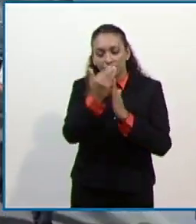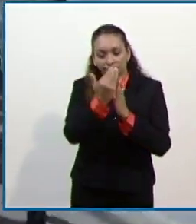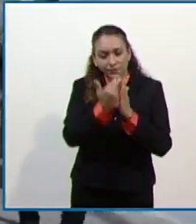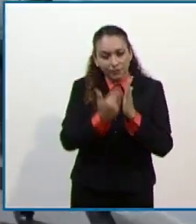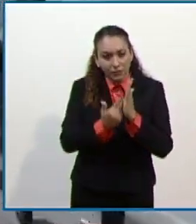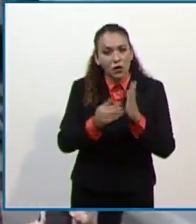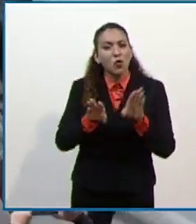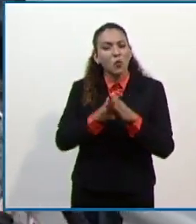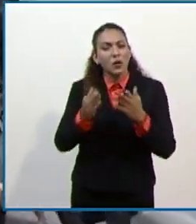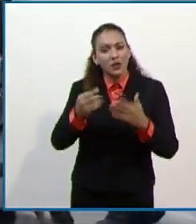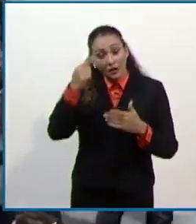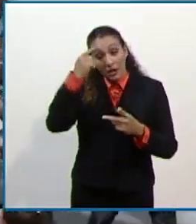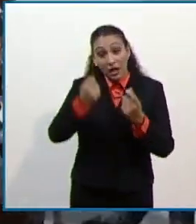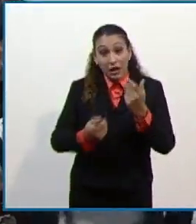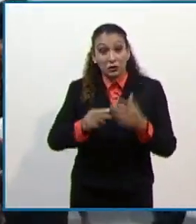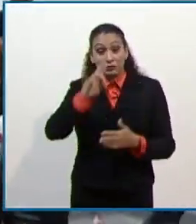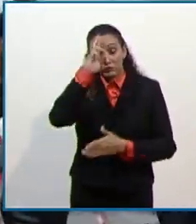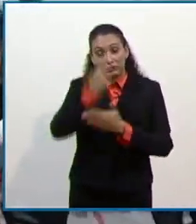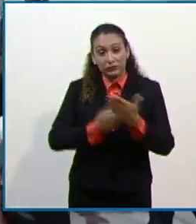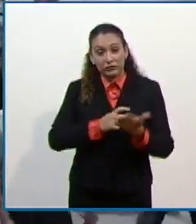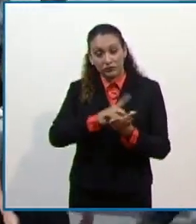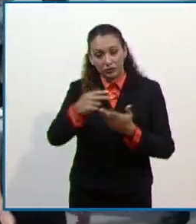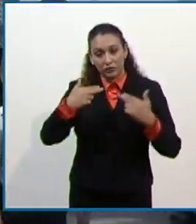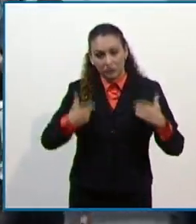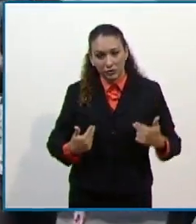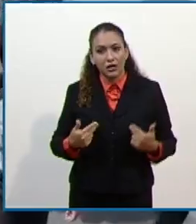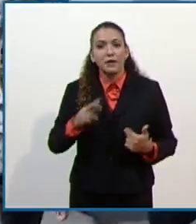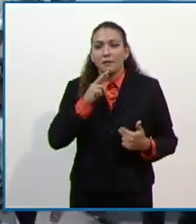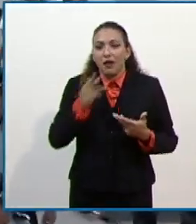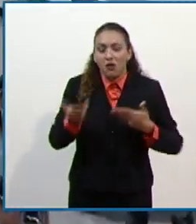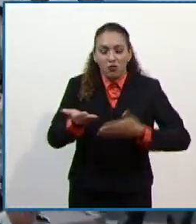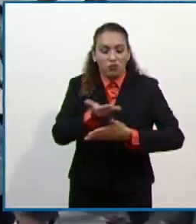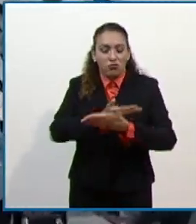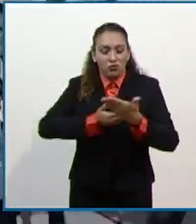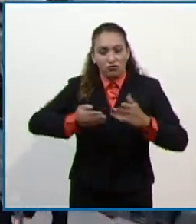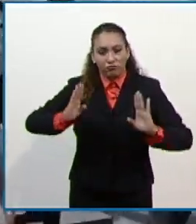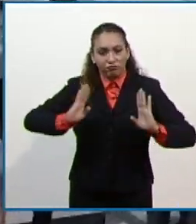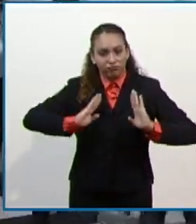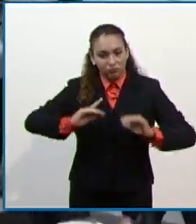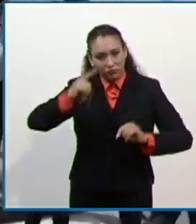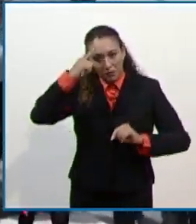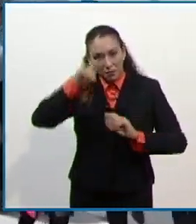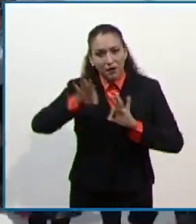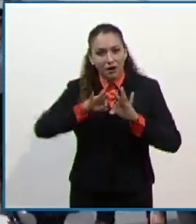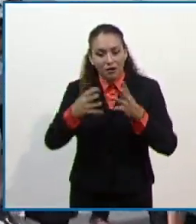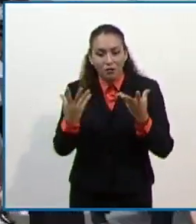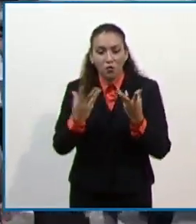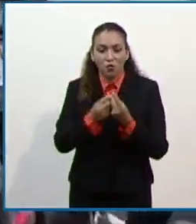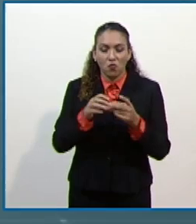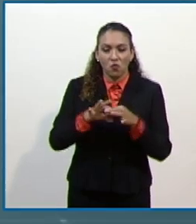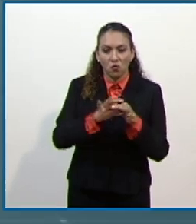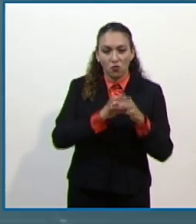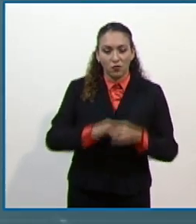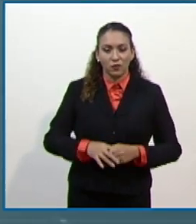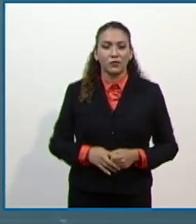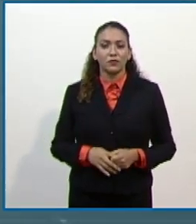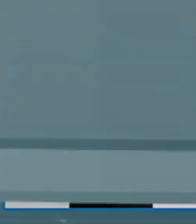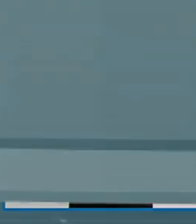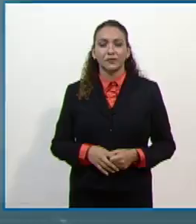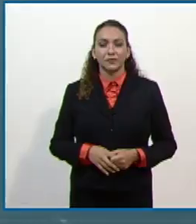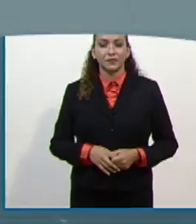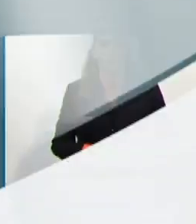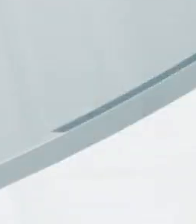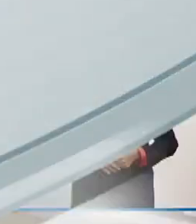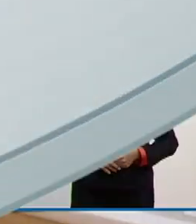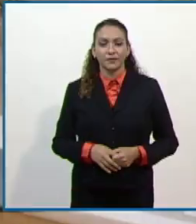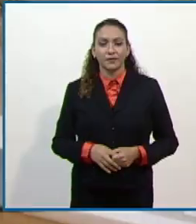las violaciones a derechos humanos y restablecer una relación civil-militar acorde con los principios democráticos.